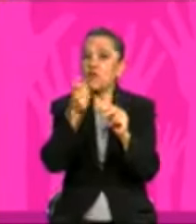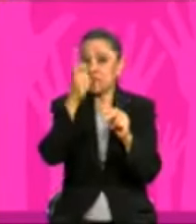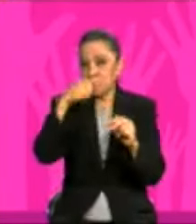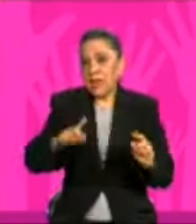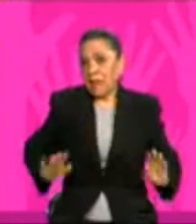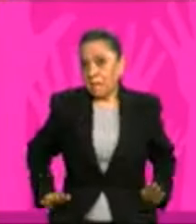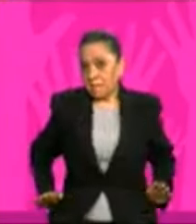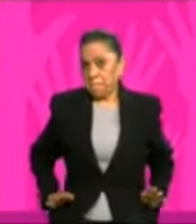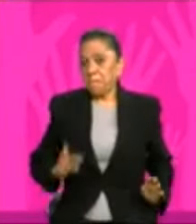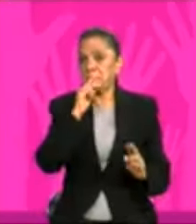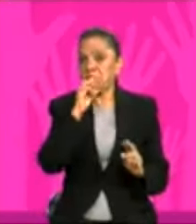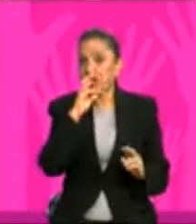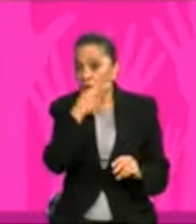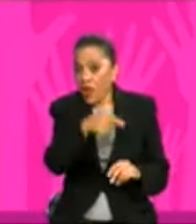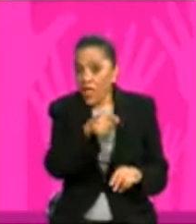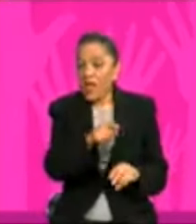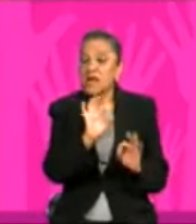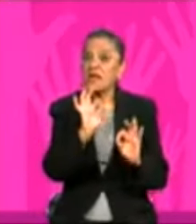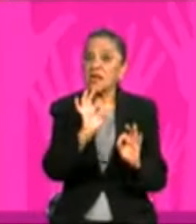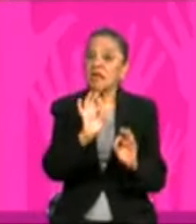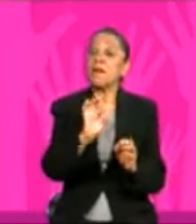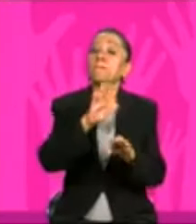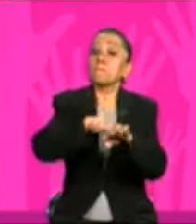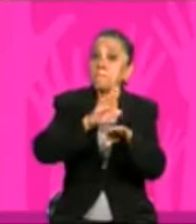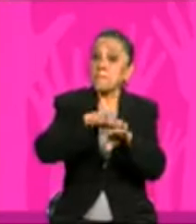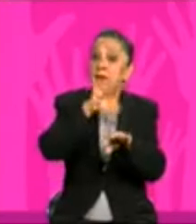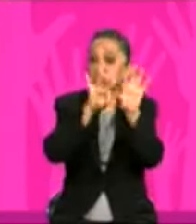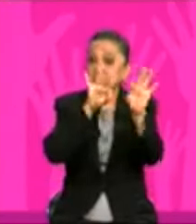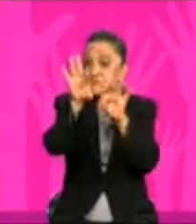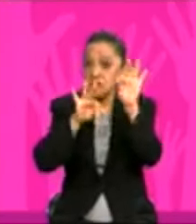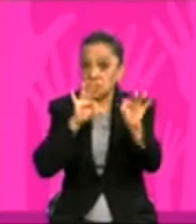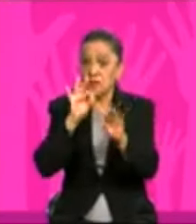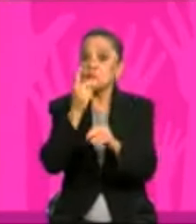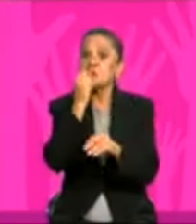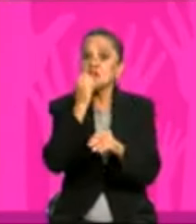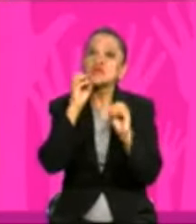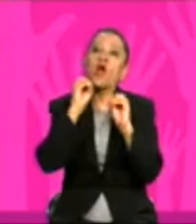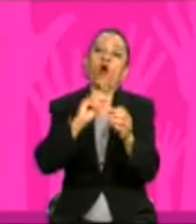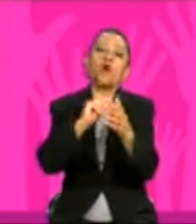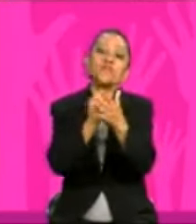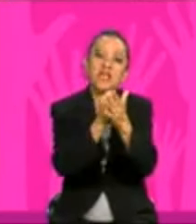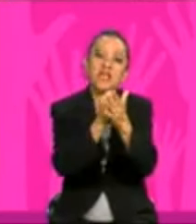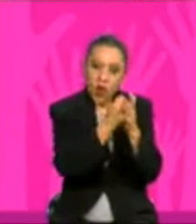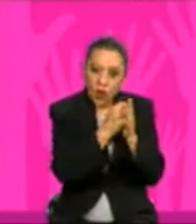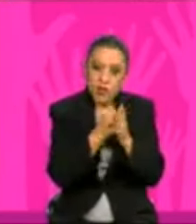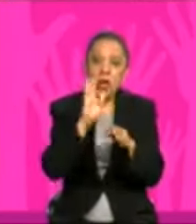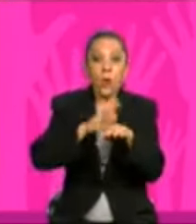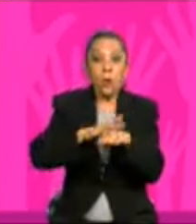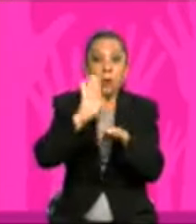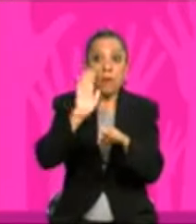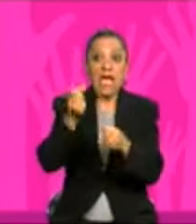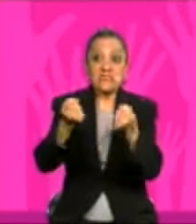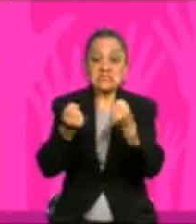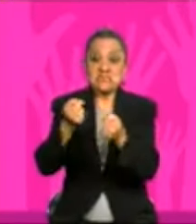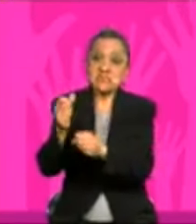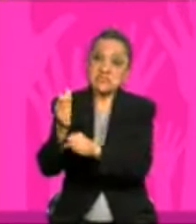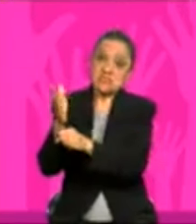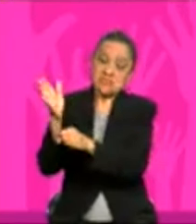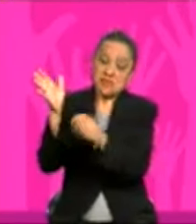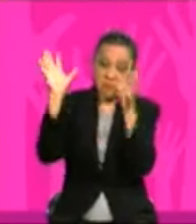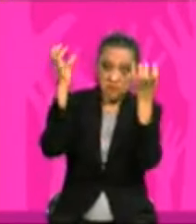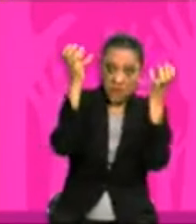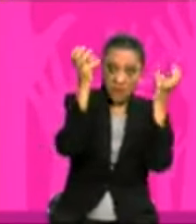fuerzas policíacas, en reclutar más policías, en tecnología o en más patrullas. En lugar de adquirir